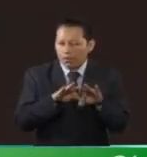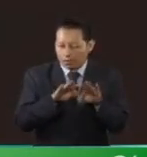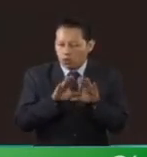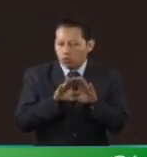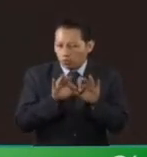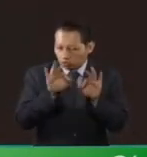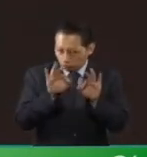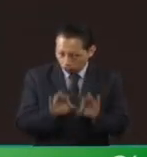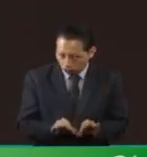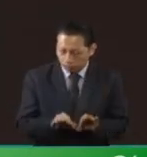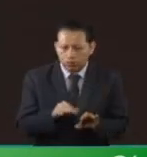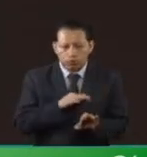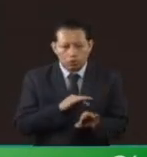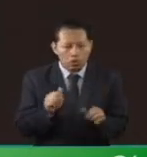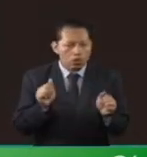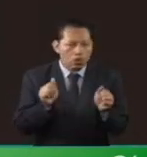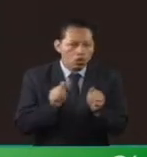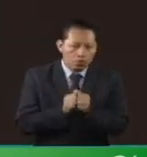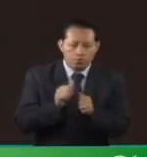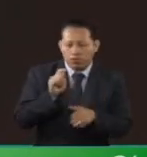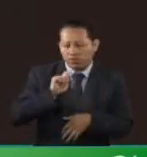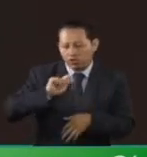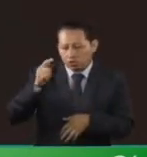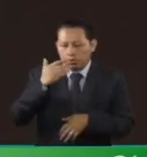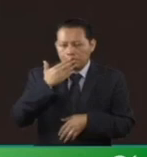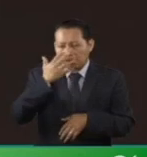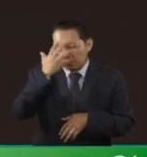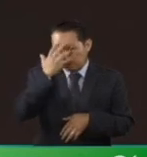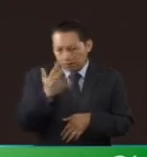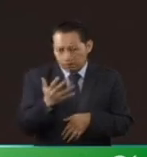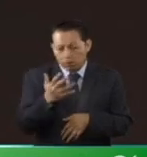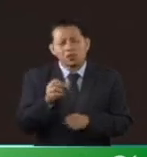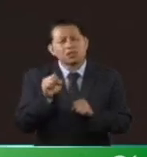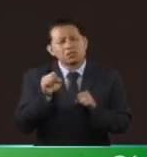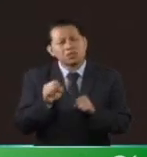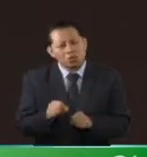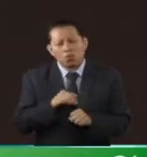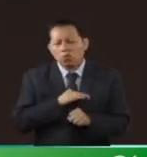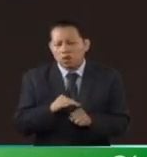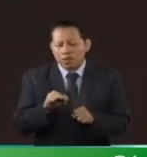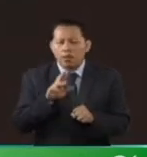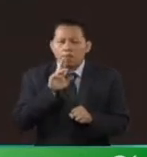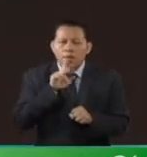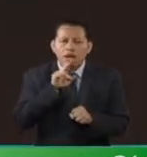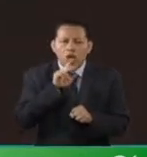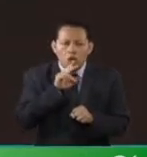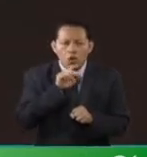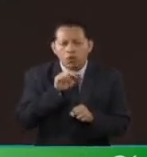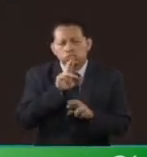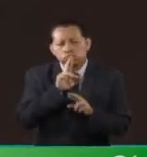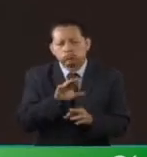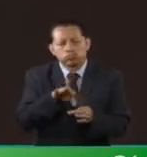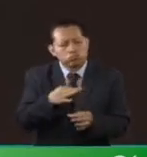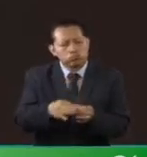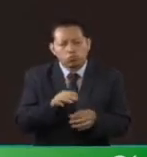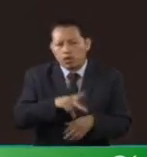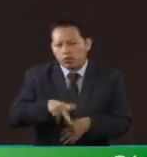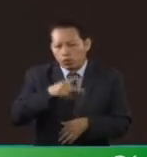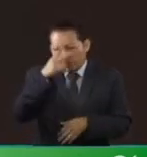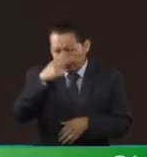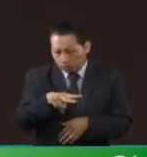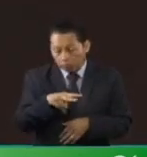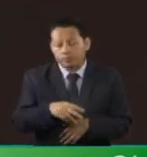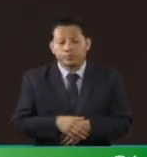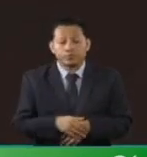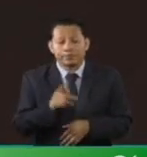debiéramos con profesionalismo y seriedad sin duda le daríamos mejores resultados al pueblo de México si las